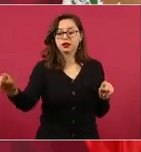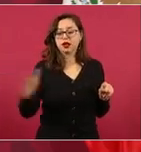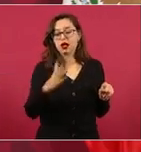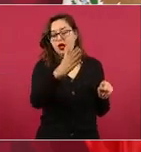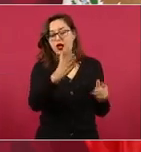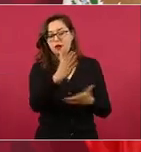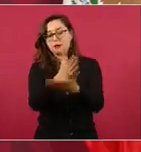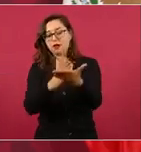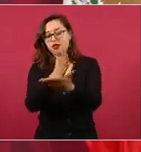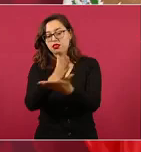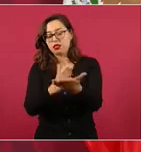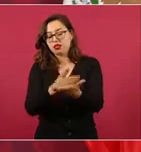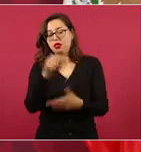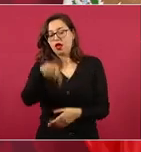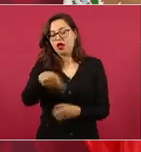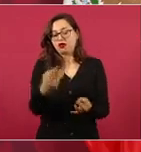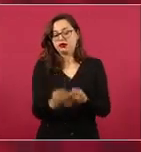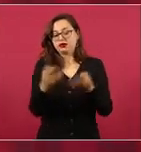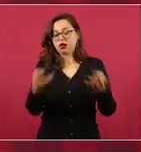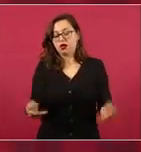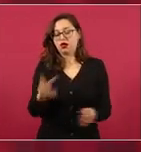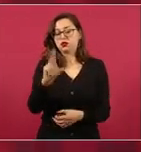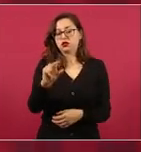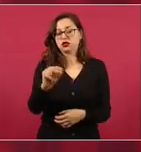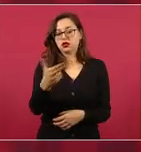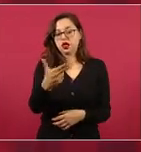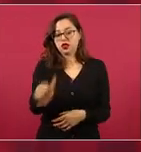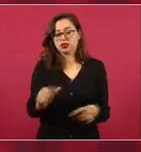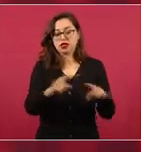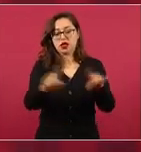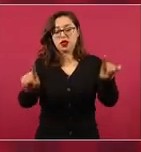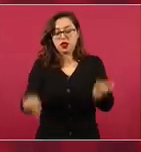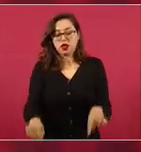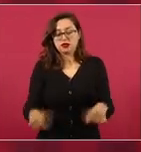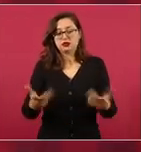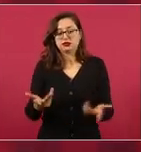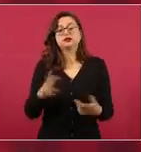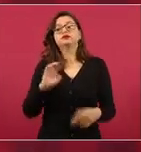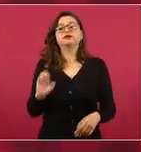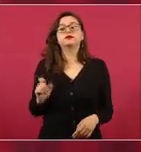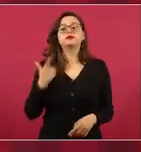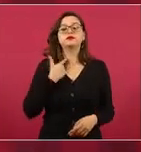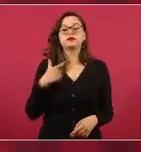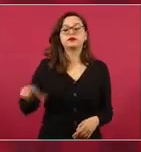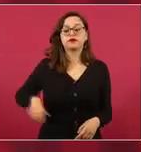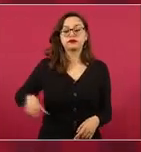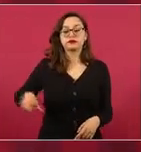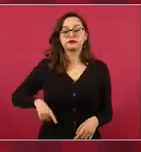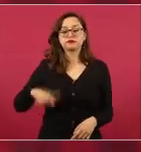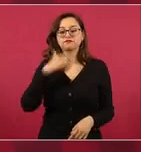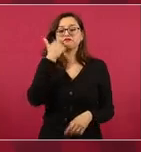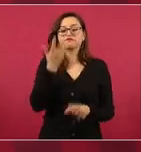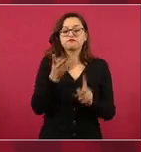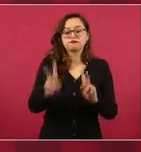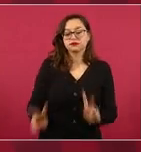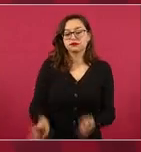y iba a vender el terreno, se decidió que la federación